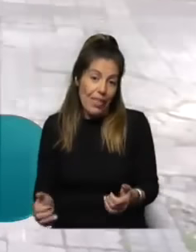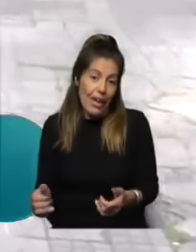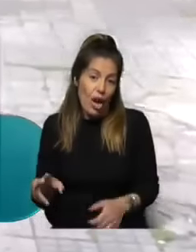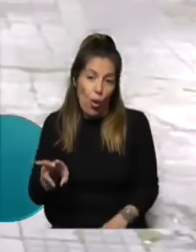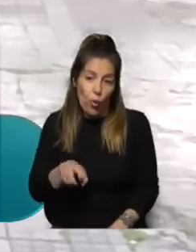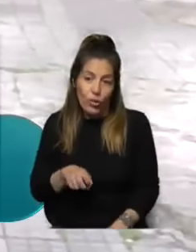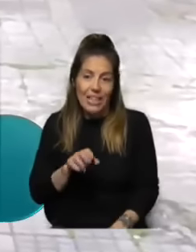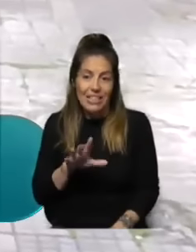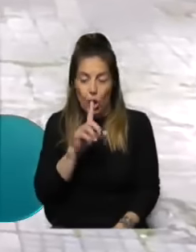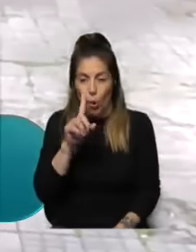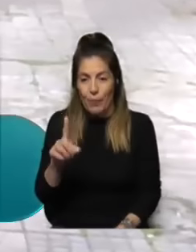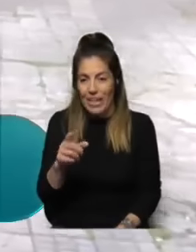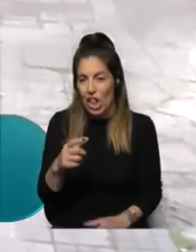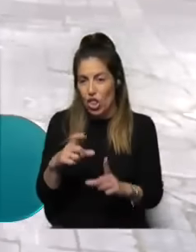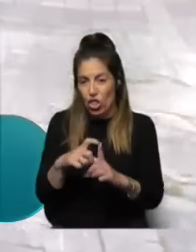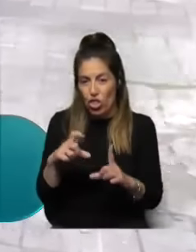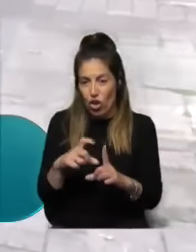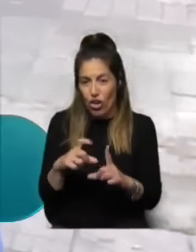$5,000,